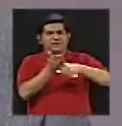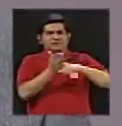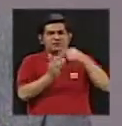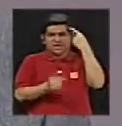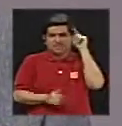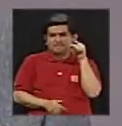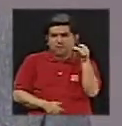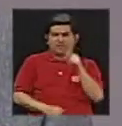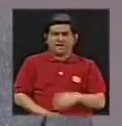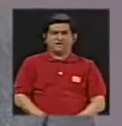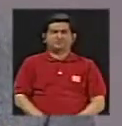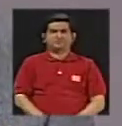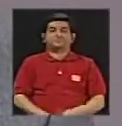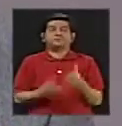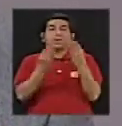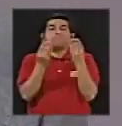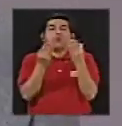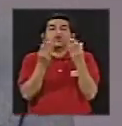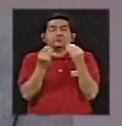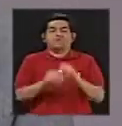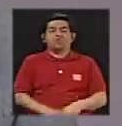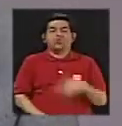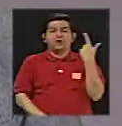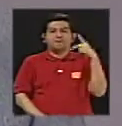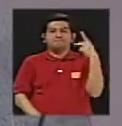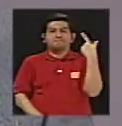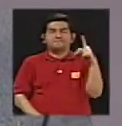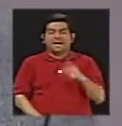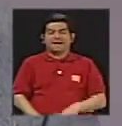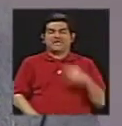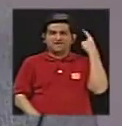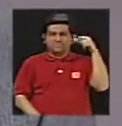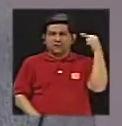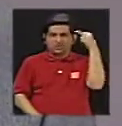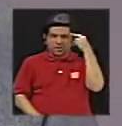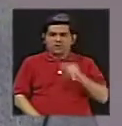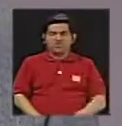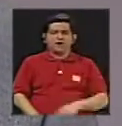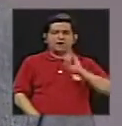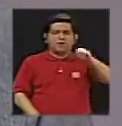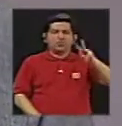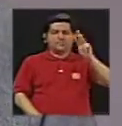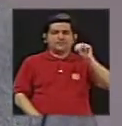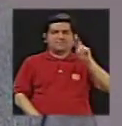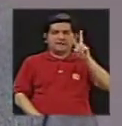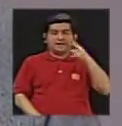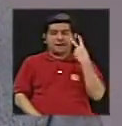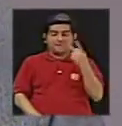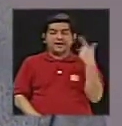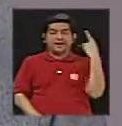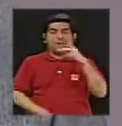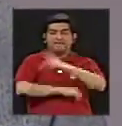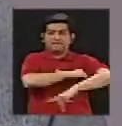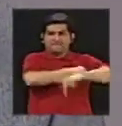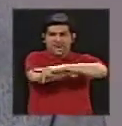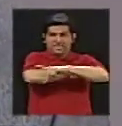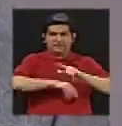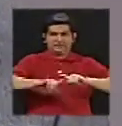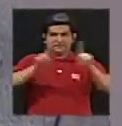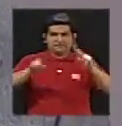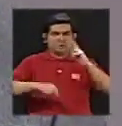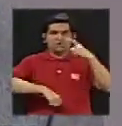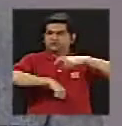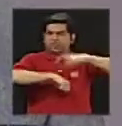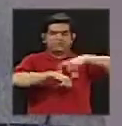él, asustada por el peligro de un gobierno de Villalta, que lo veían como una amenaza para el país. Pero en una